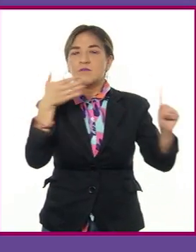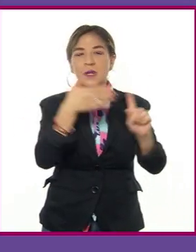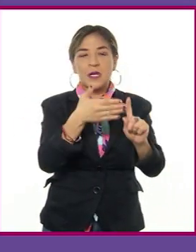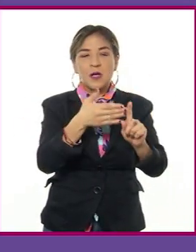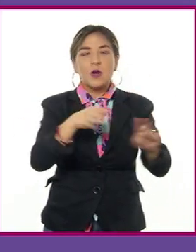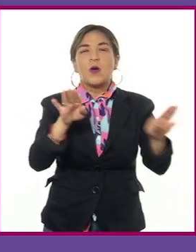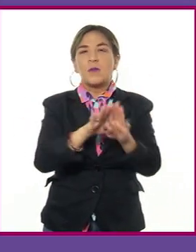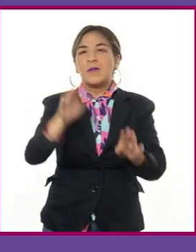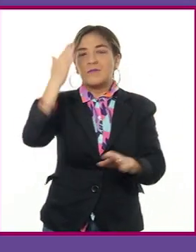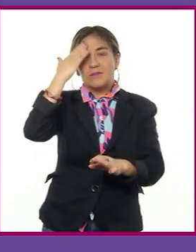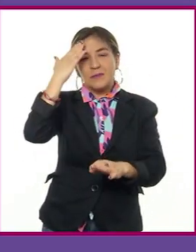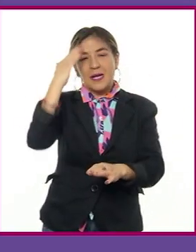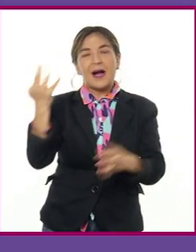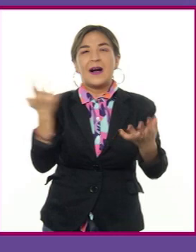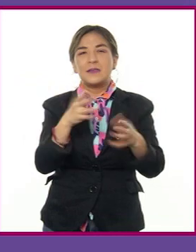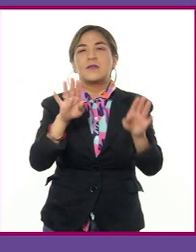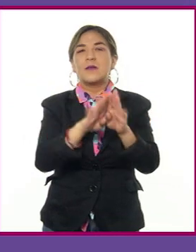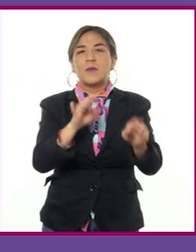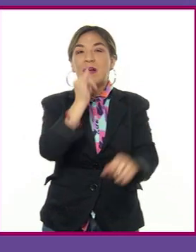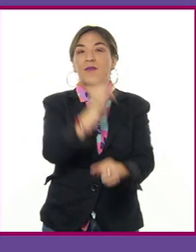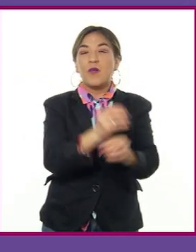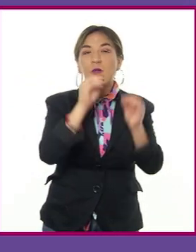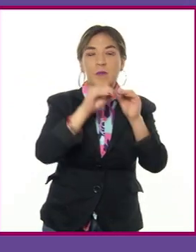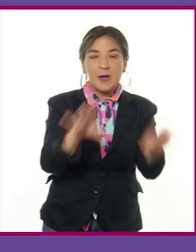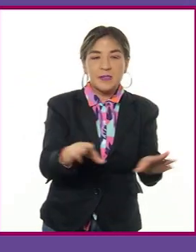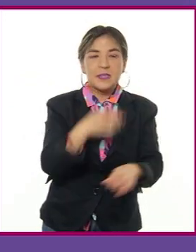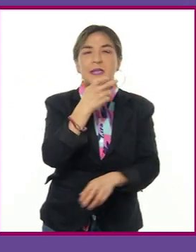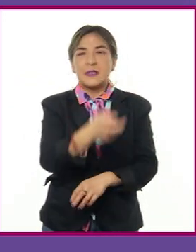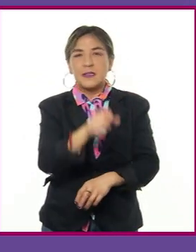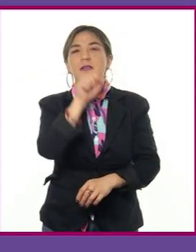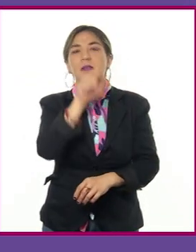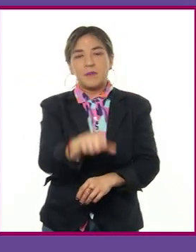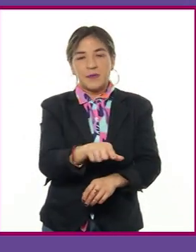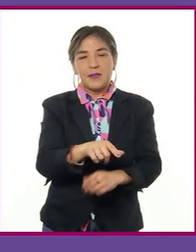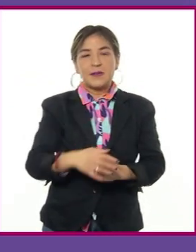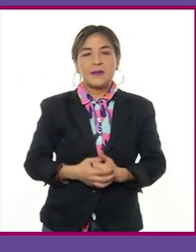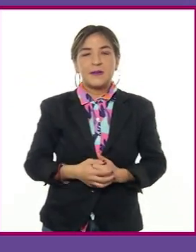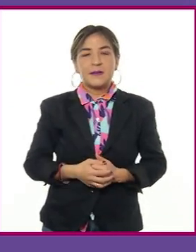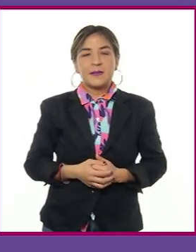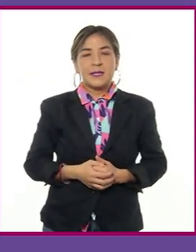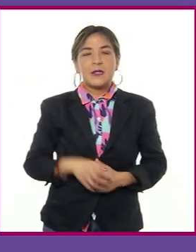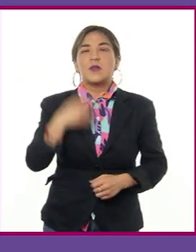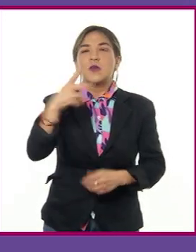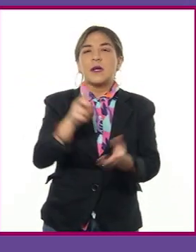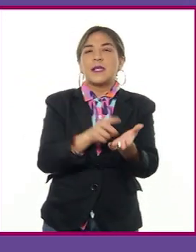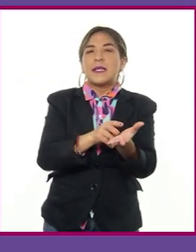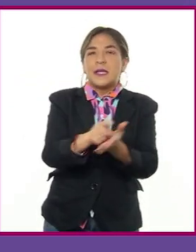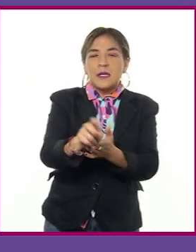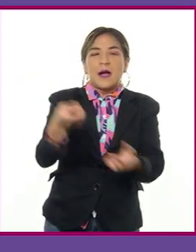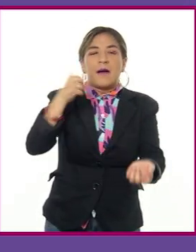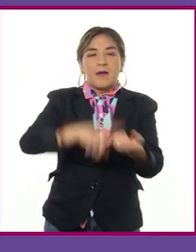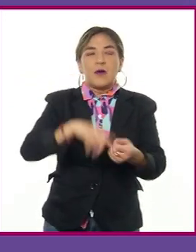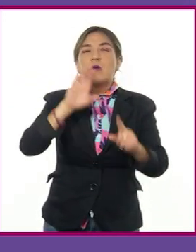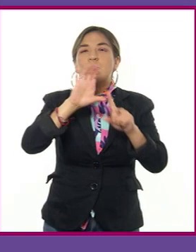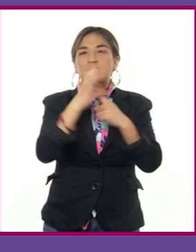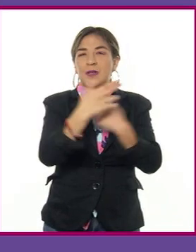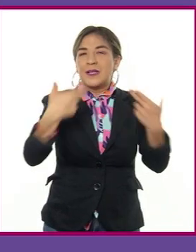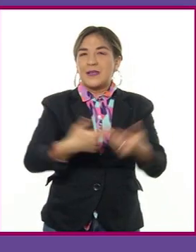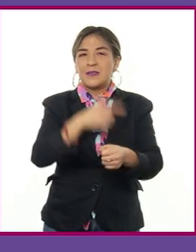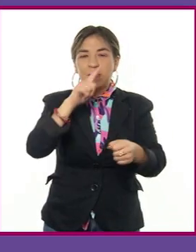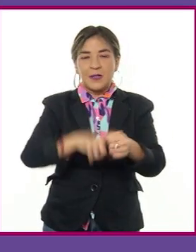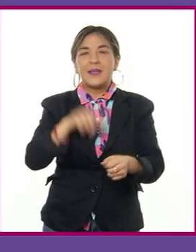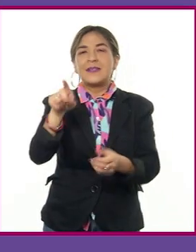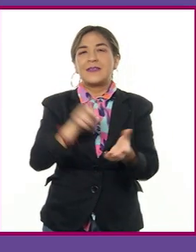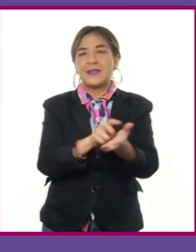el principio de acceso a la información, el cual también a su vez es un derecho estipulado en la Comisión Nacional de